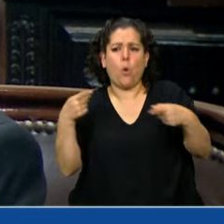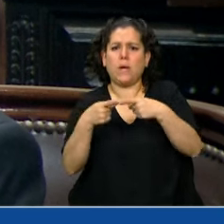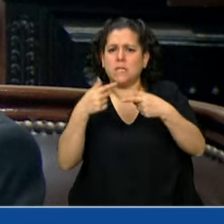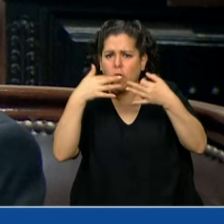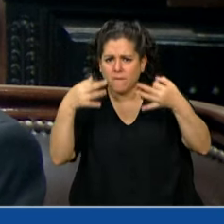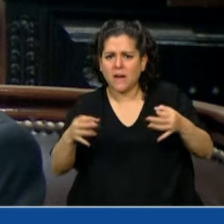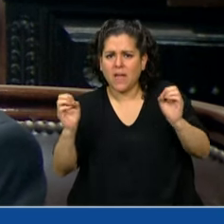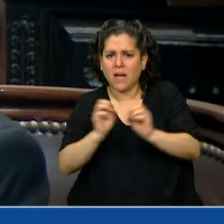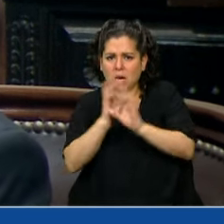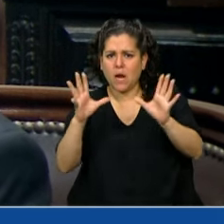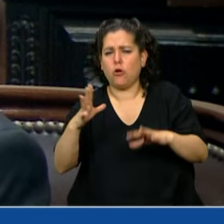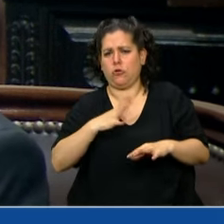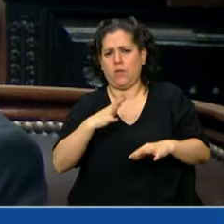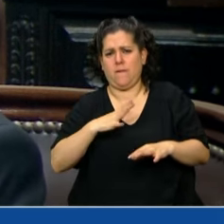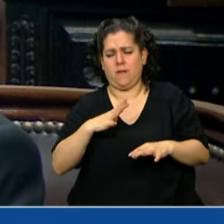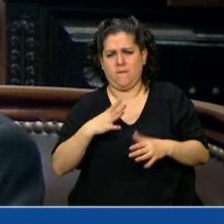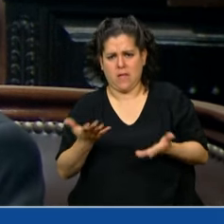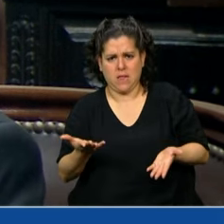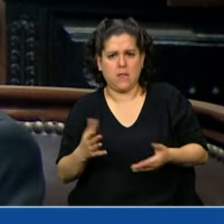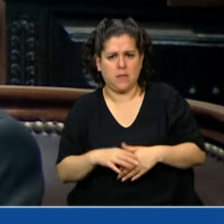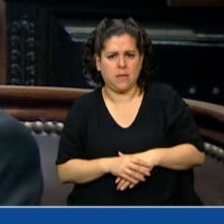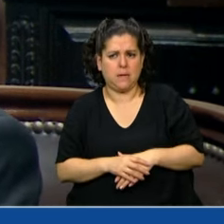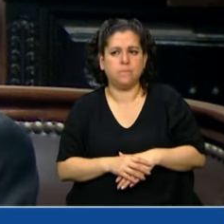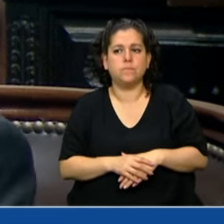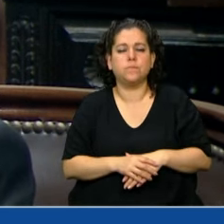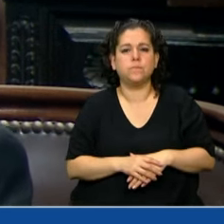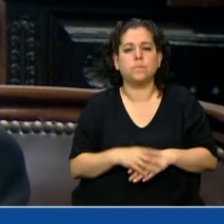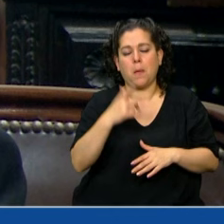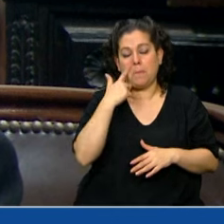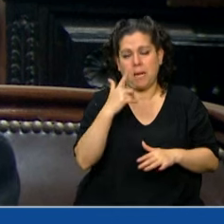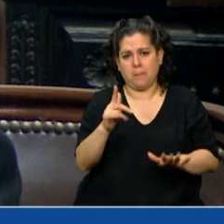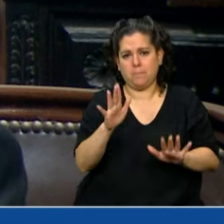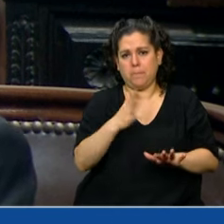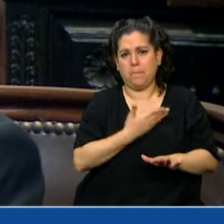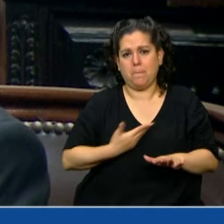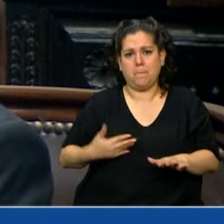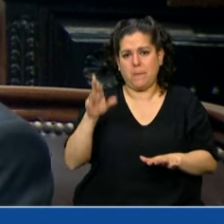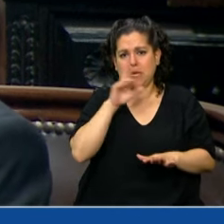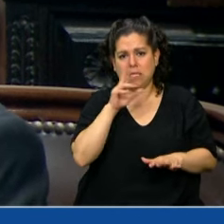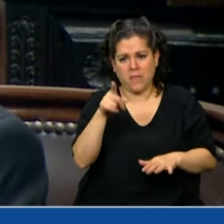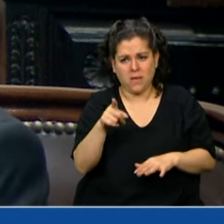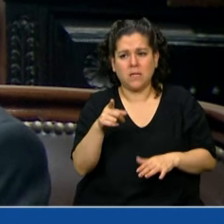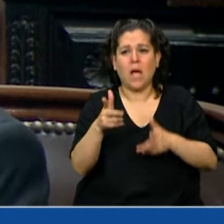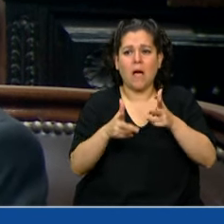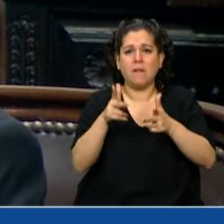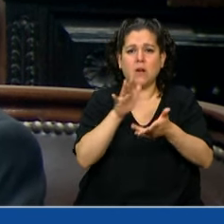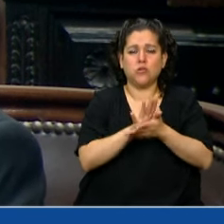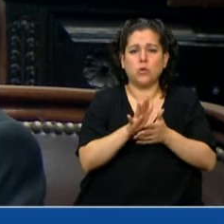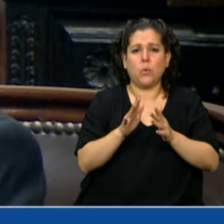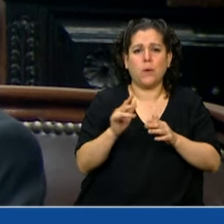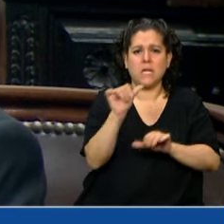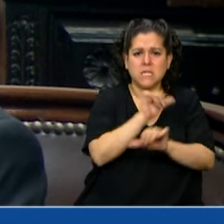concretas sigue subsistiendo mire presidenta hablar de ciencia Tiene un